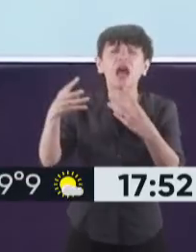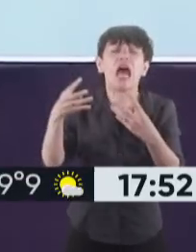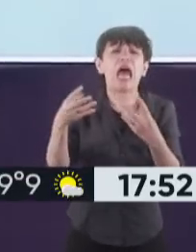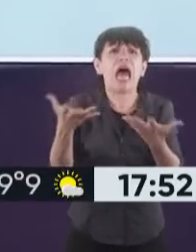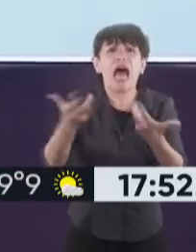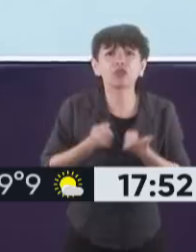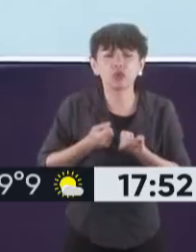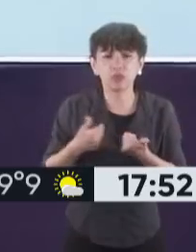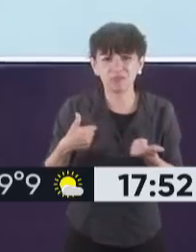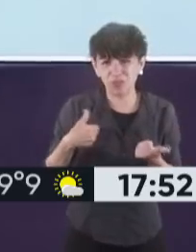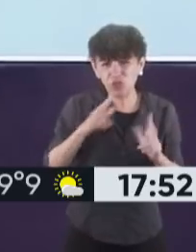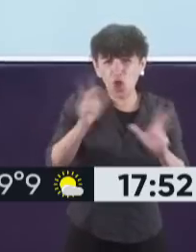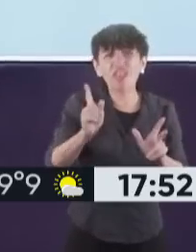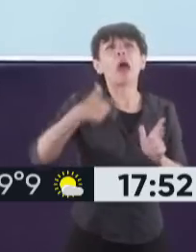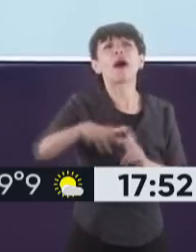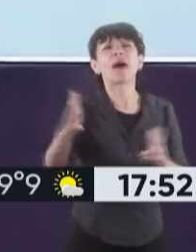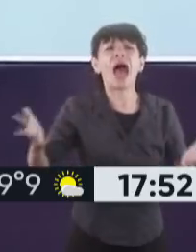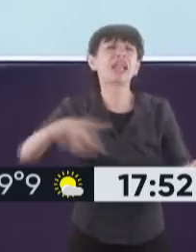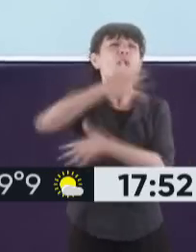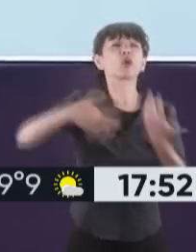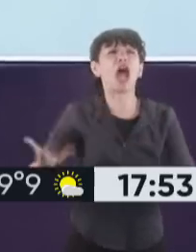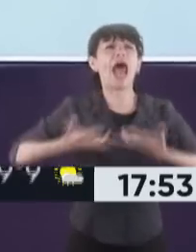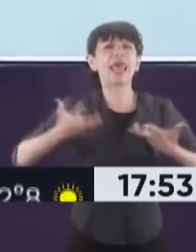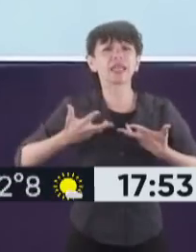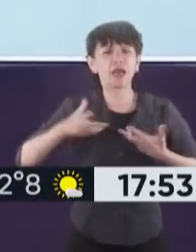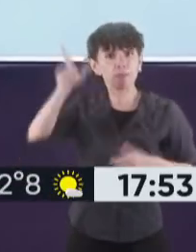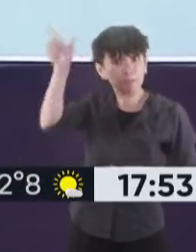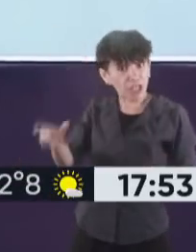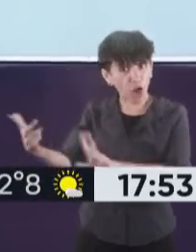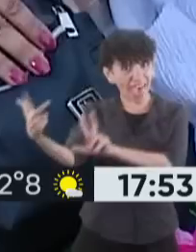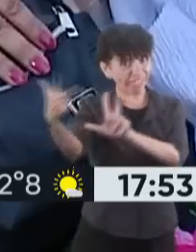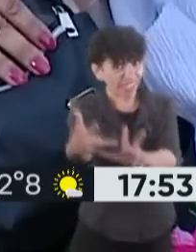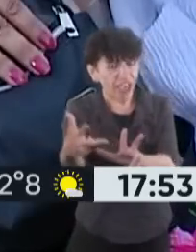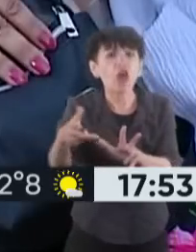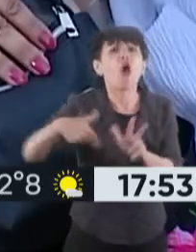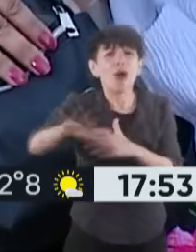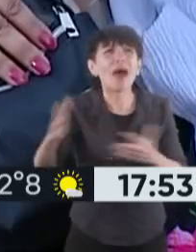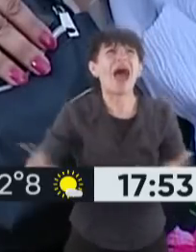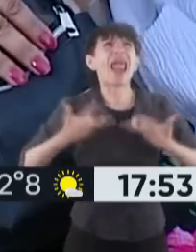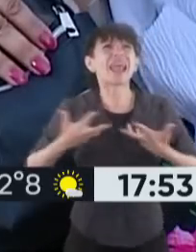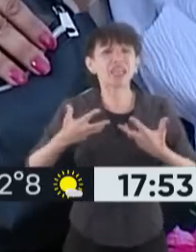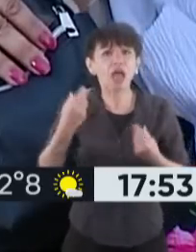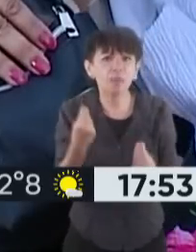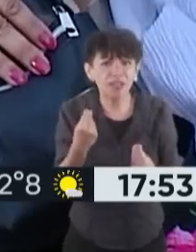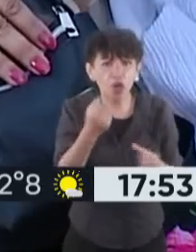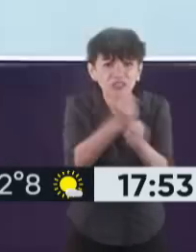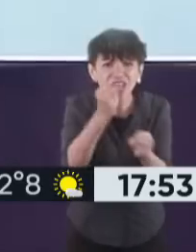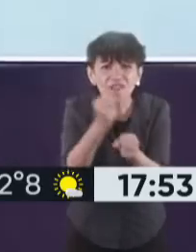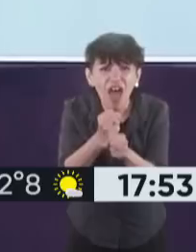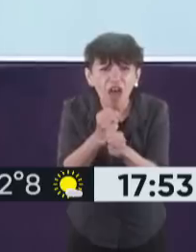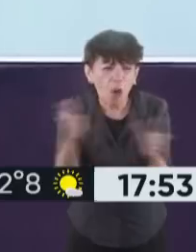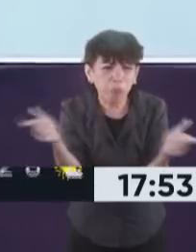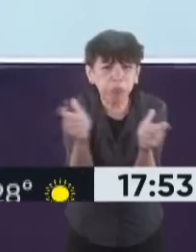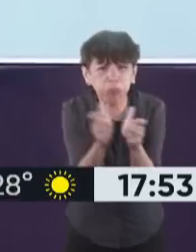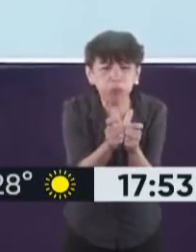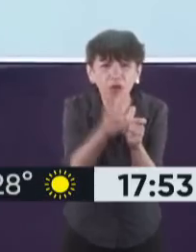Yo no les prometí la revolución de la alegría, pero el que les prometió la revolución de la alegría dejó la desocupación en más de 12 puntos. Cerró